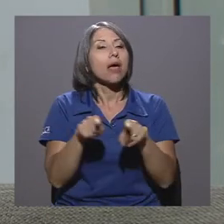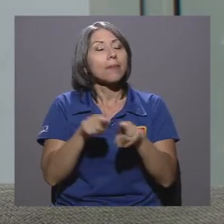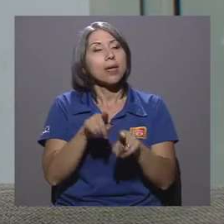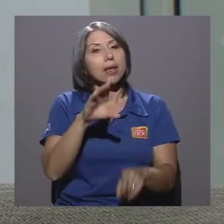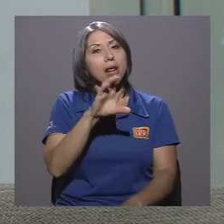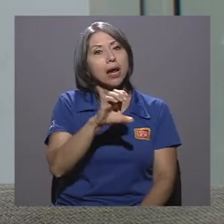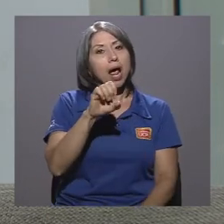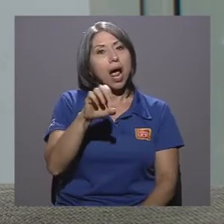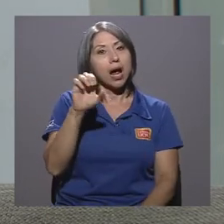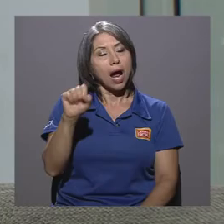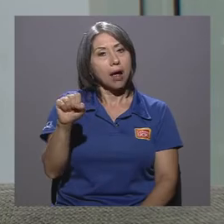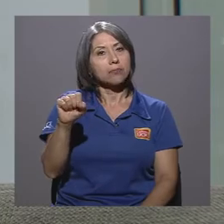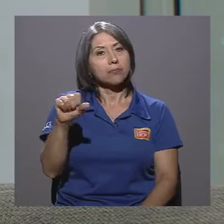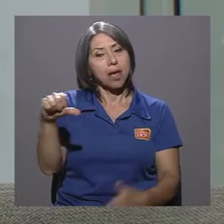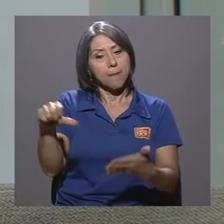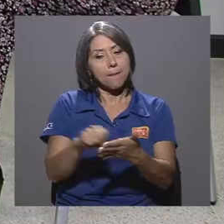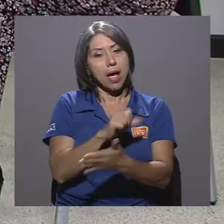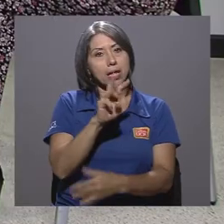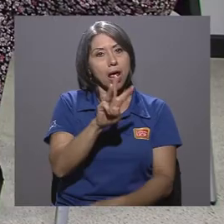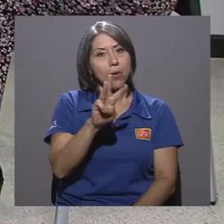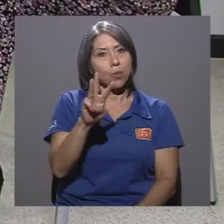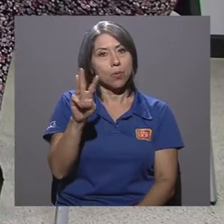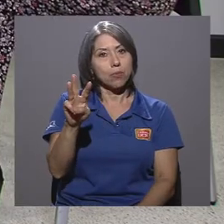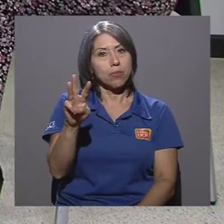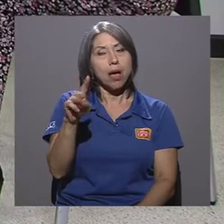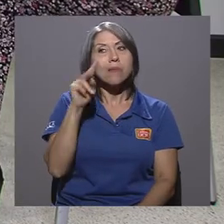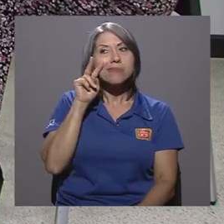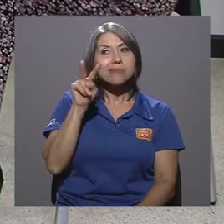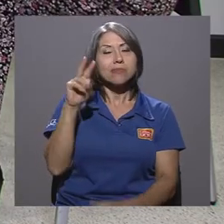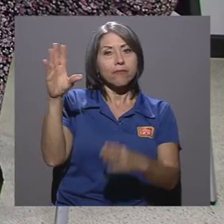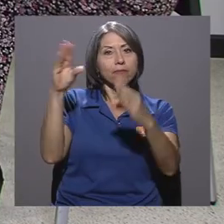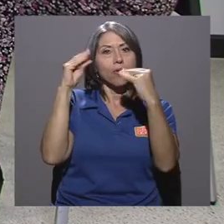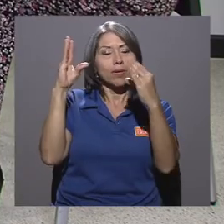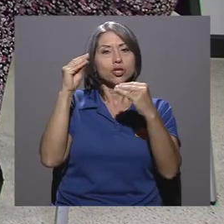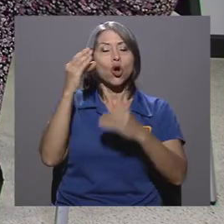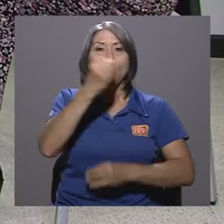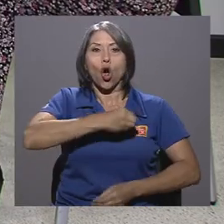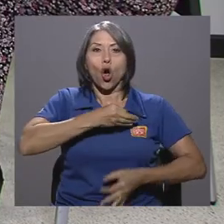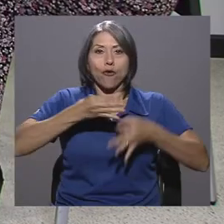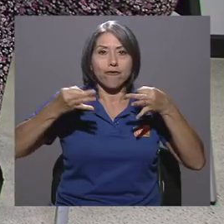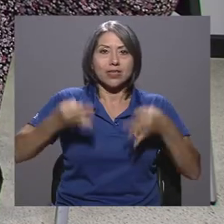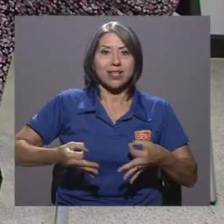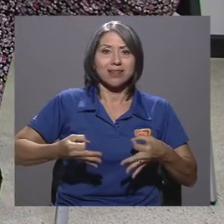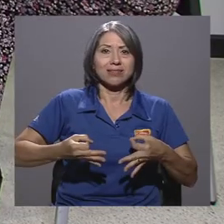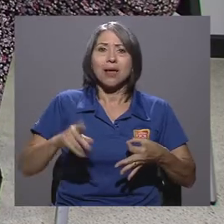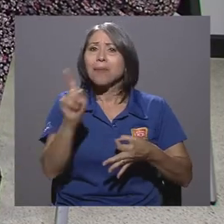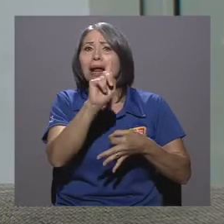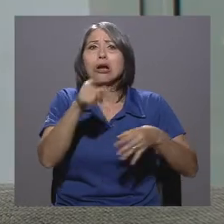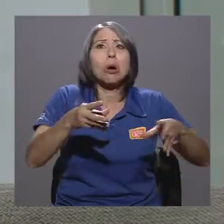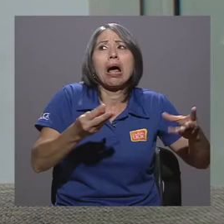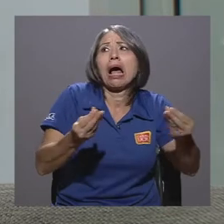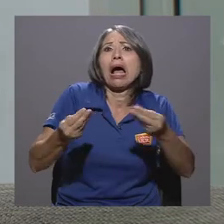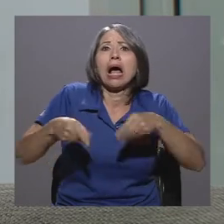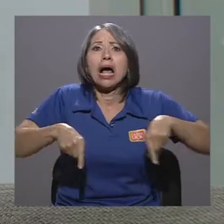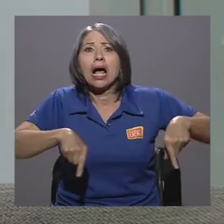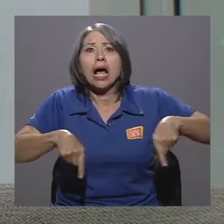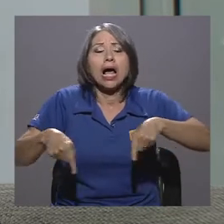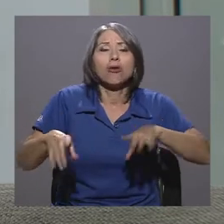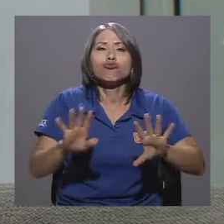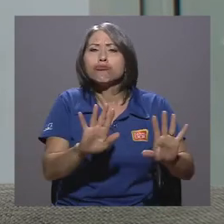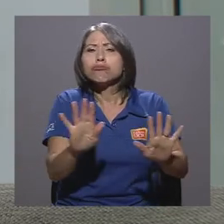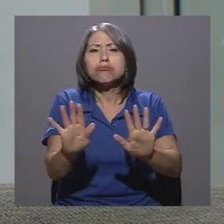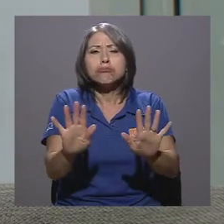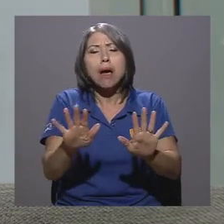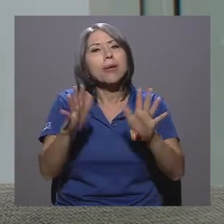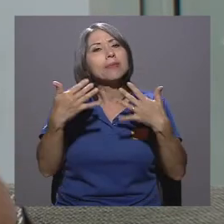su página para información. En fin, fuentes oficiales para no generar pánico, ¿verdad? No generar pánico, sino